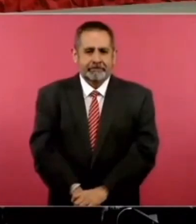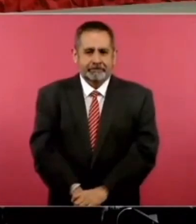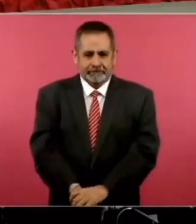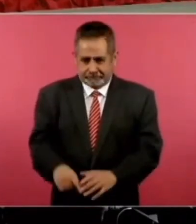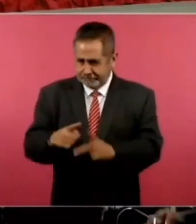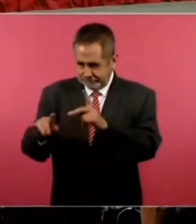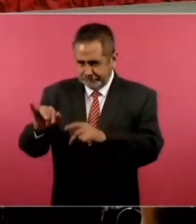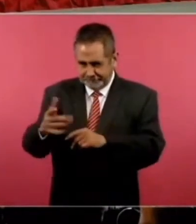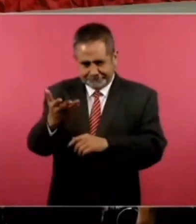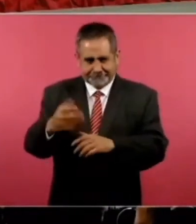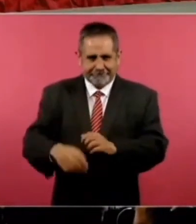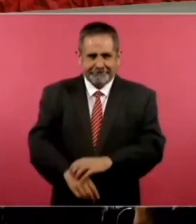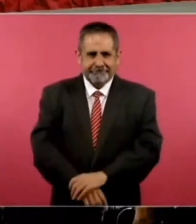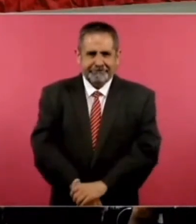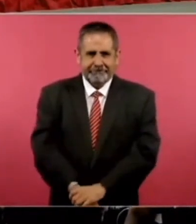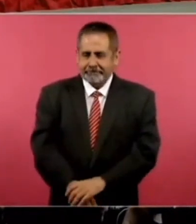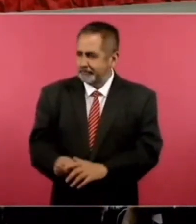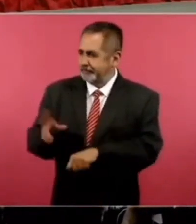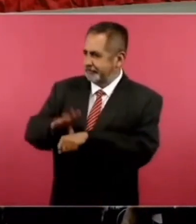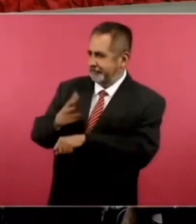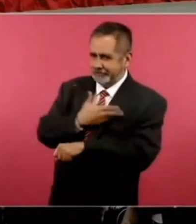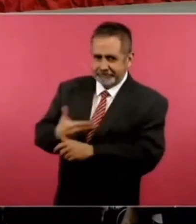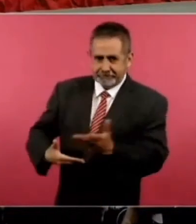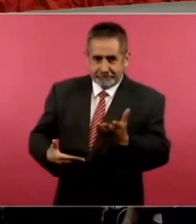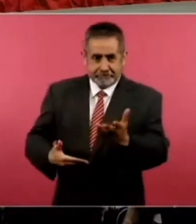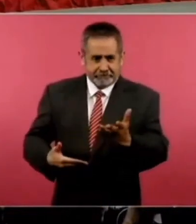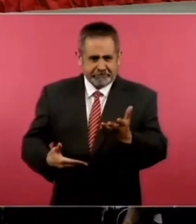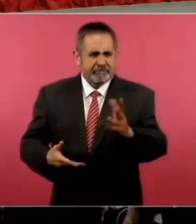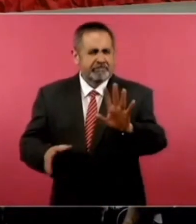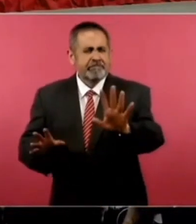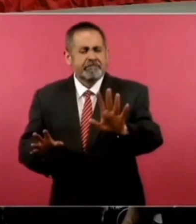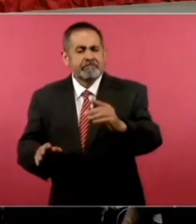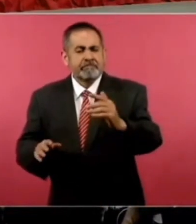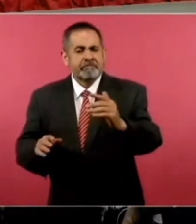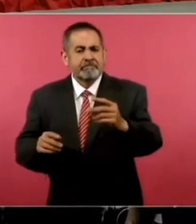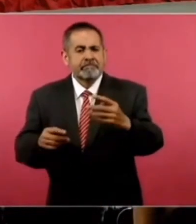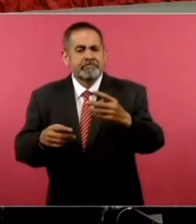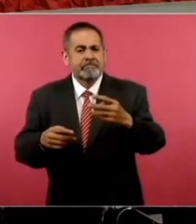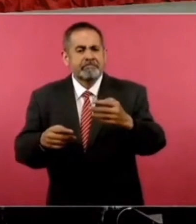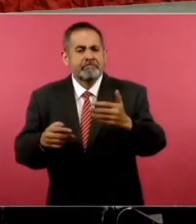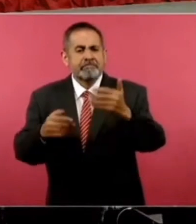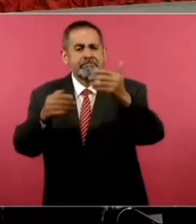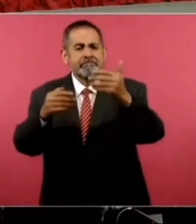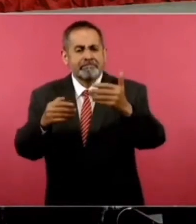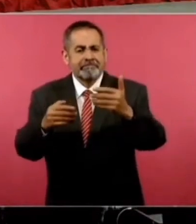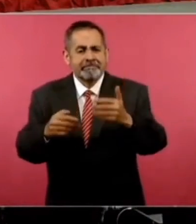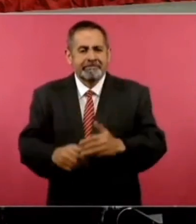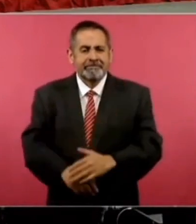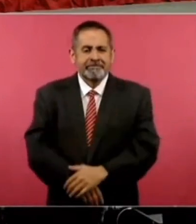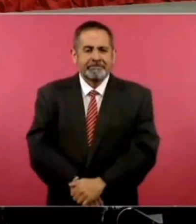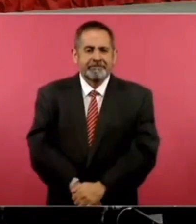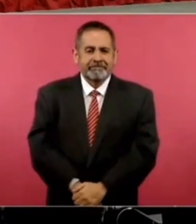¿Sí? Con su permiso, presidente. O el otro párrafo, ¿no?